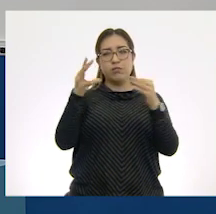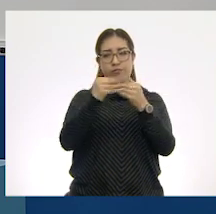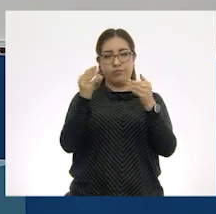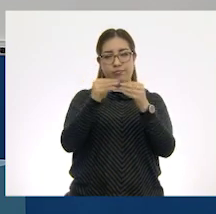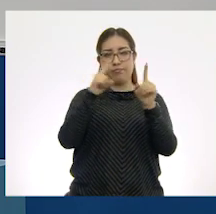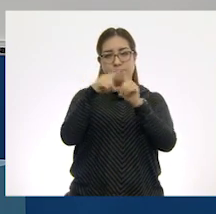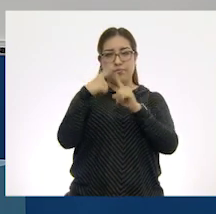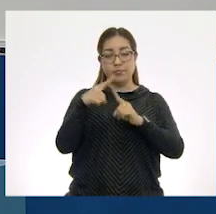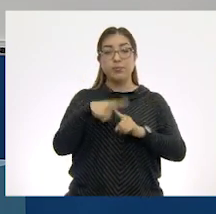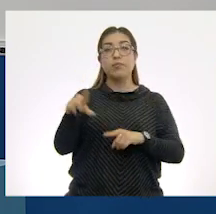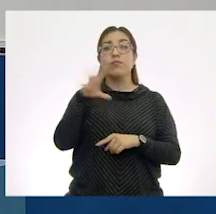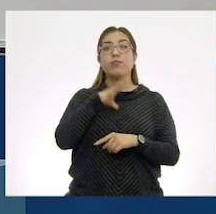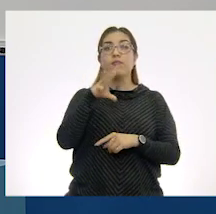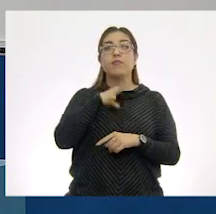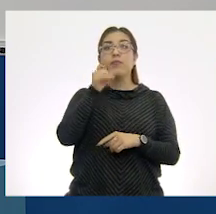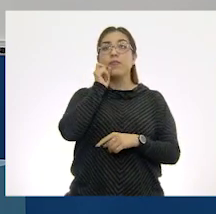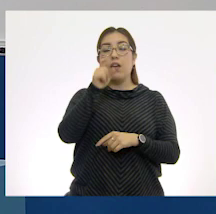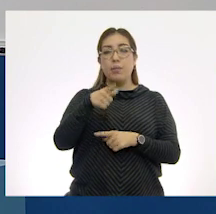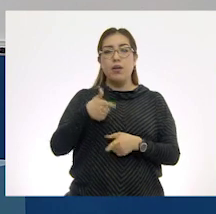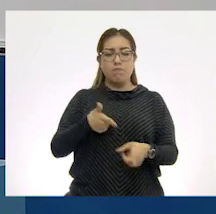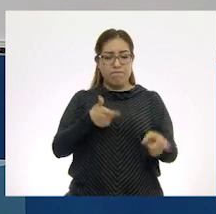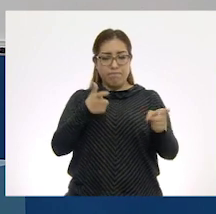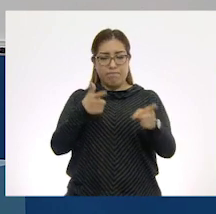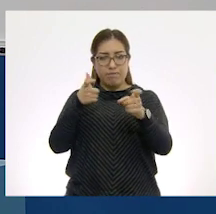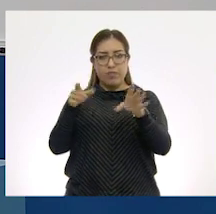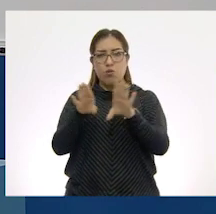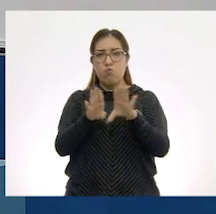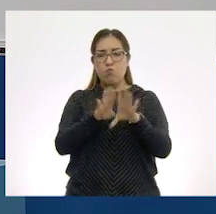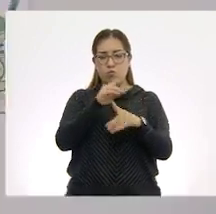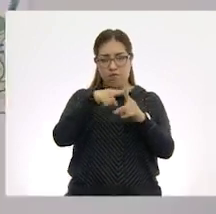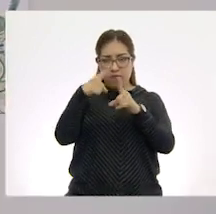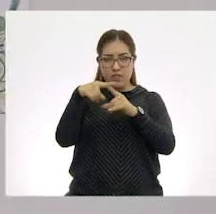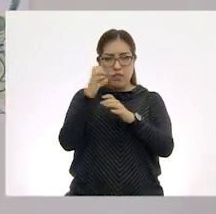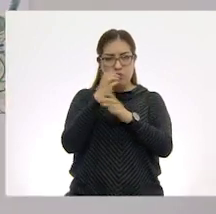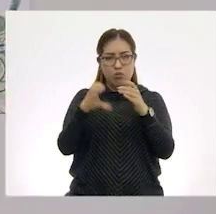Fabricaron armas de bronce, carretas y vasijas.